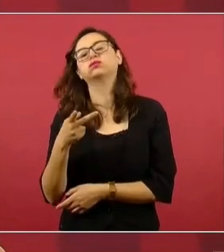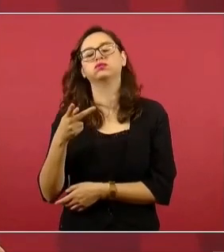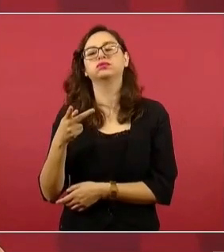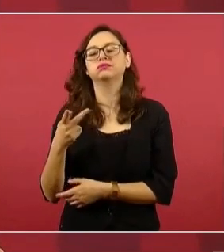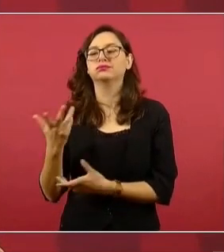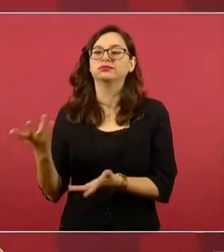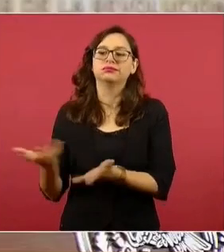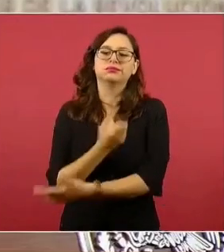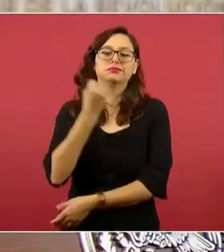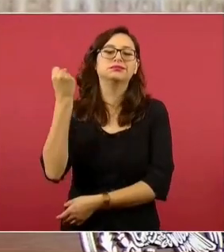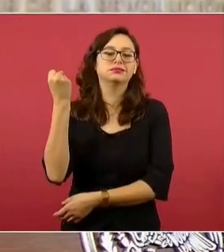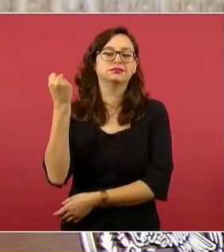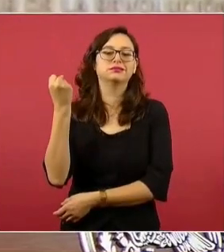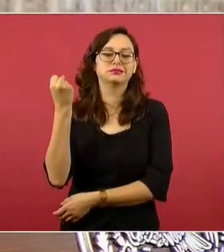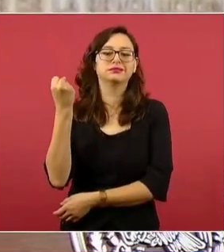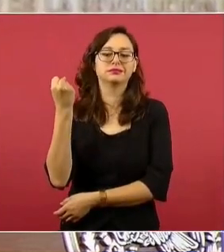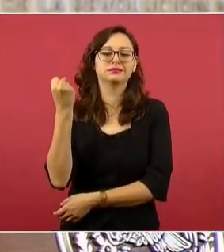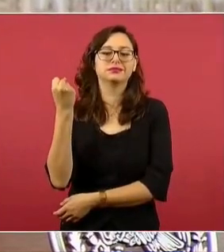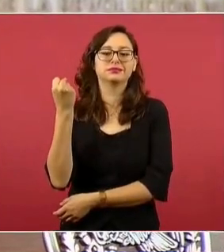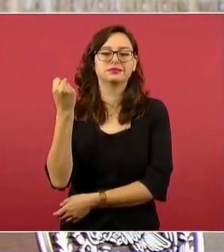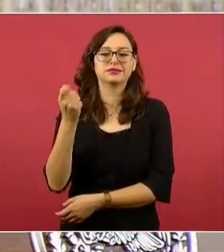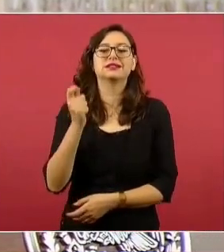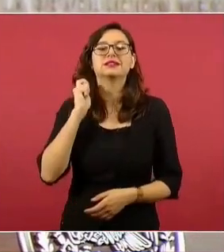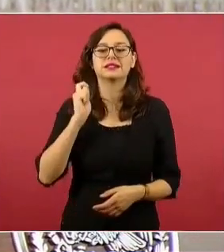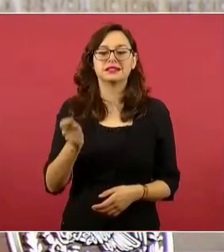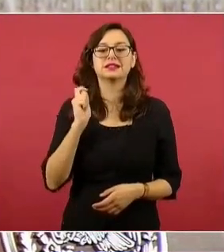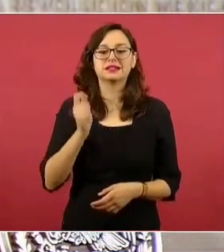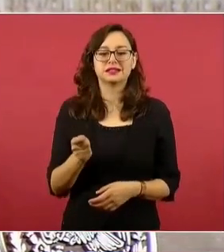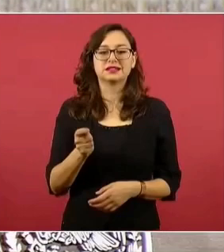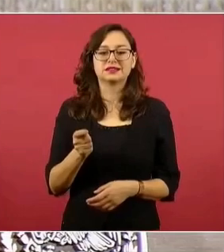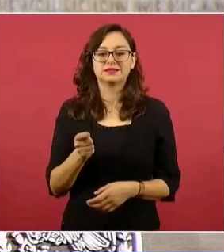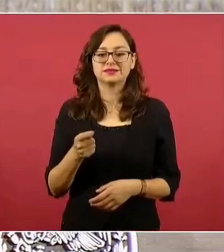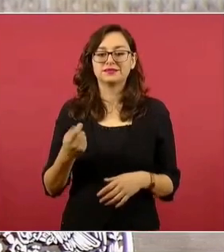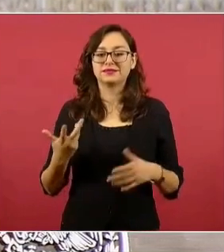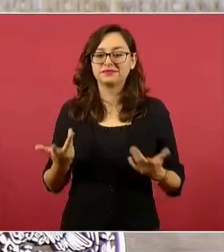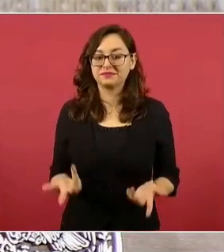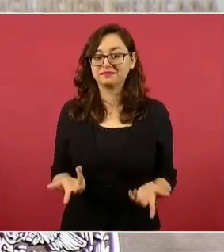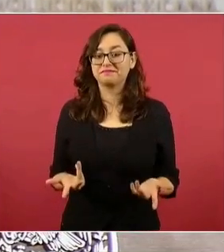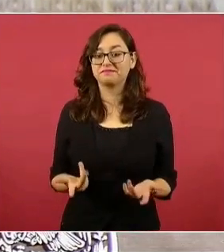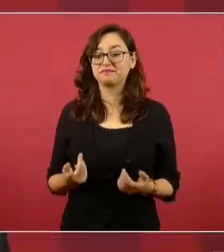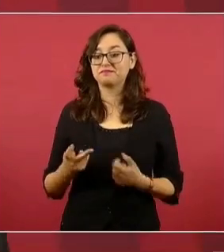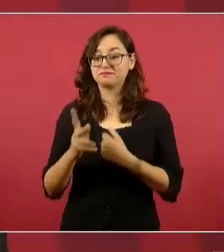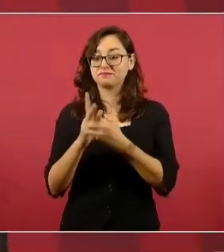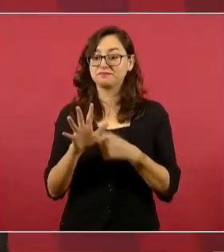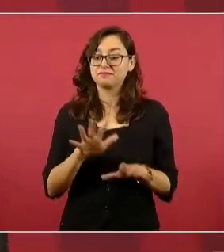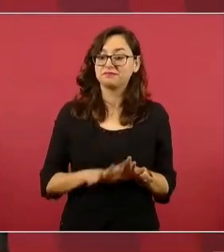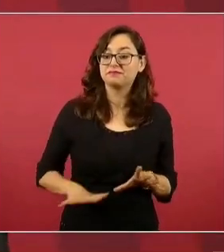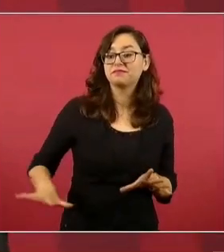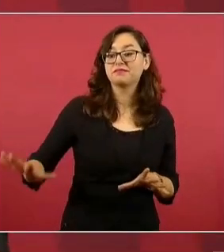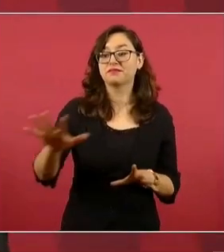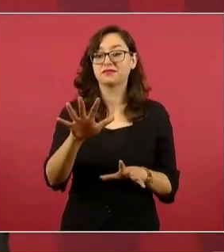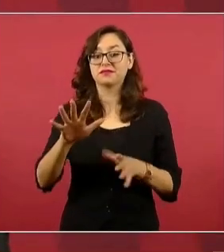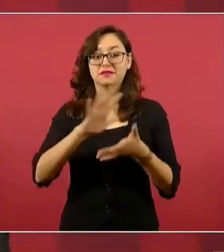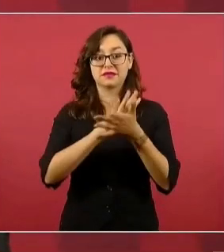y ahí se demuestra de que no se puede transformar un pueblo